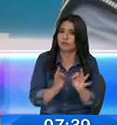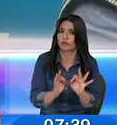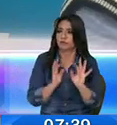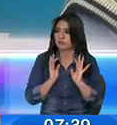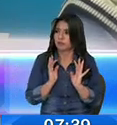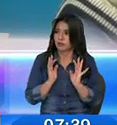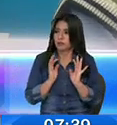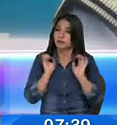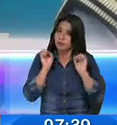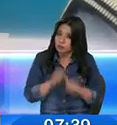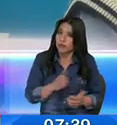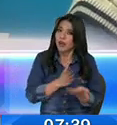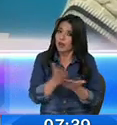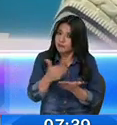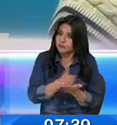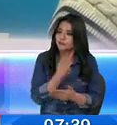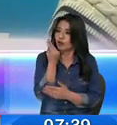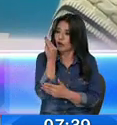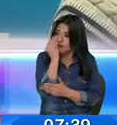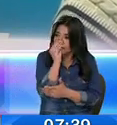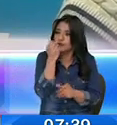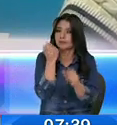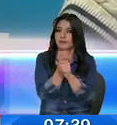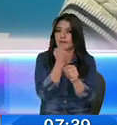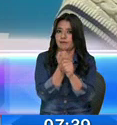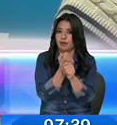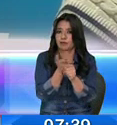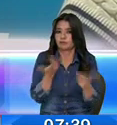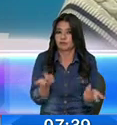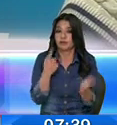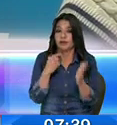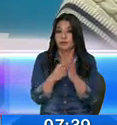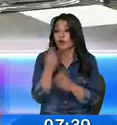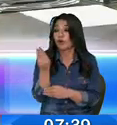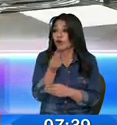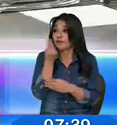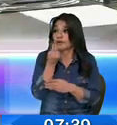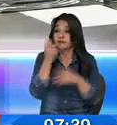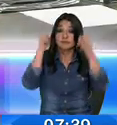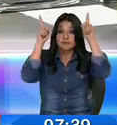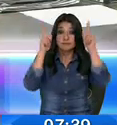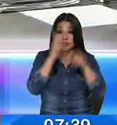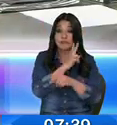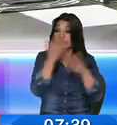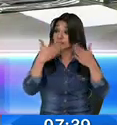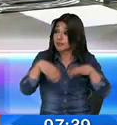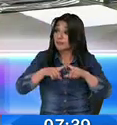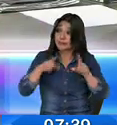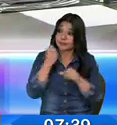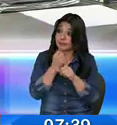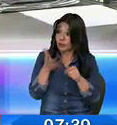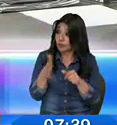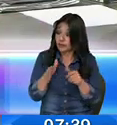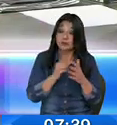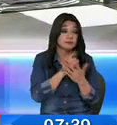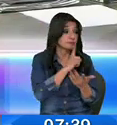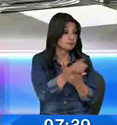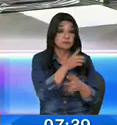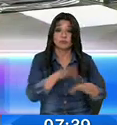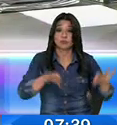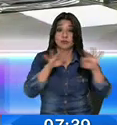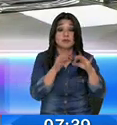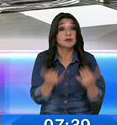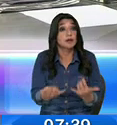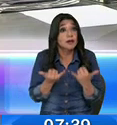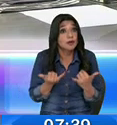que puedan acceder especialmente de jóvenes que tienen cuarto nivel y no encuentran trabajo usted ha dicho algo muy importante hoy más